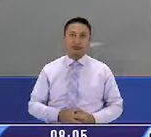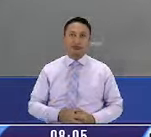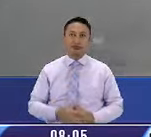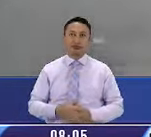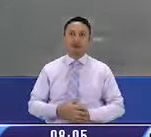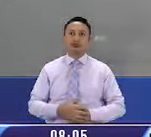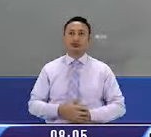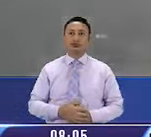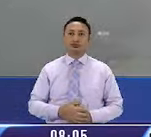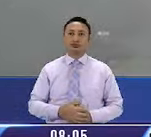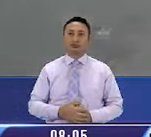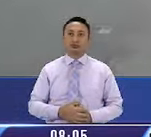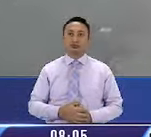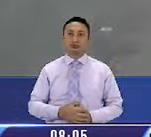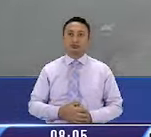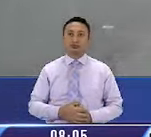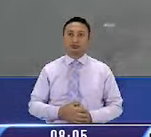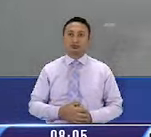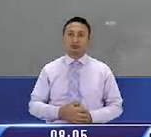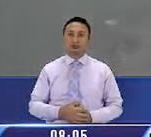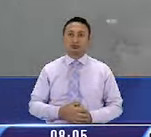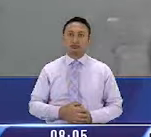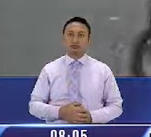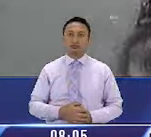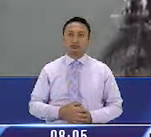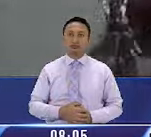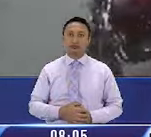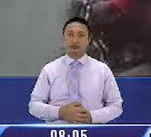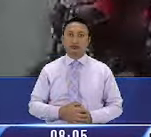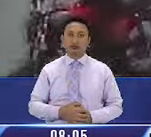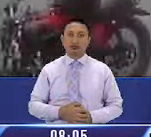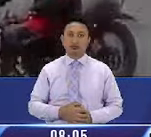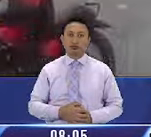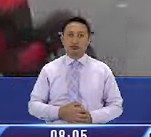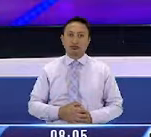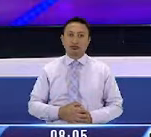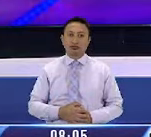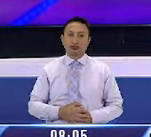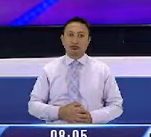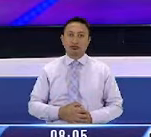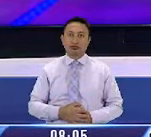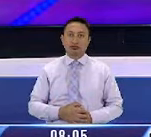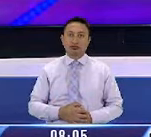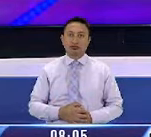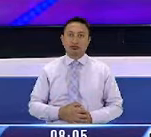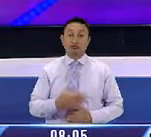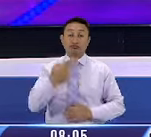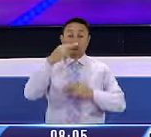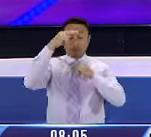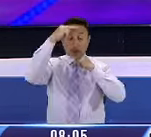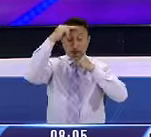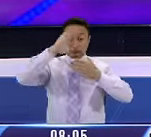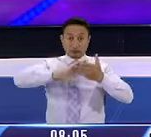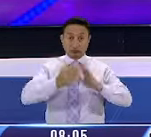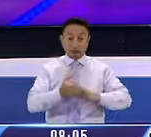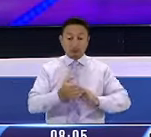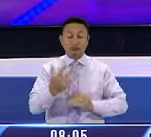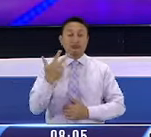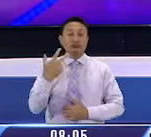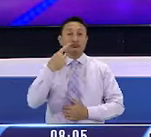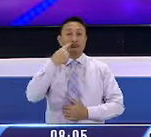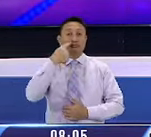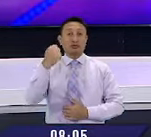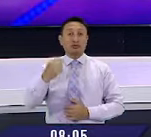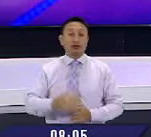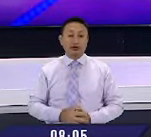Informo Marilyn Jaramillo. Más noticias de la comunidad. Tres hombres quienes